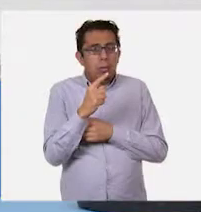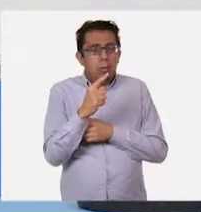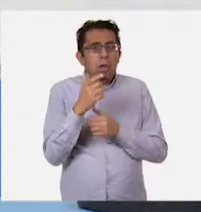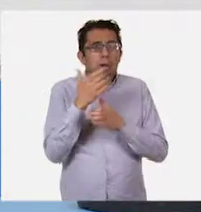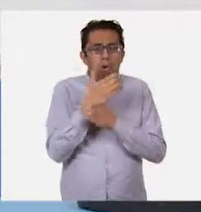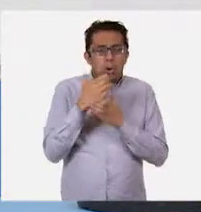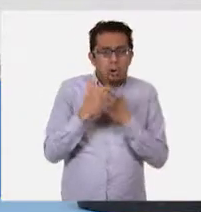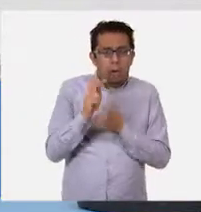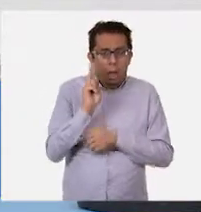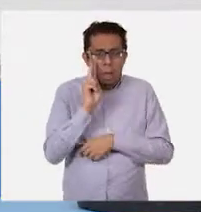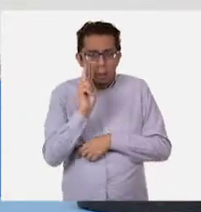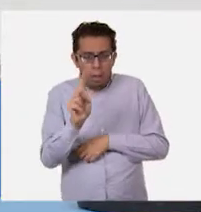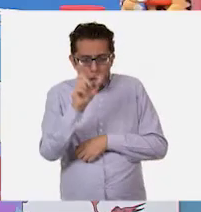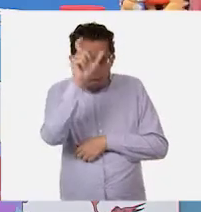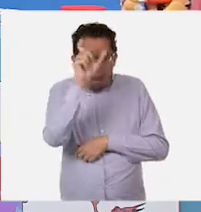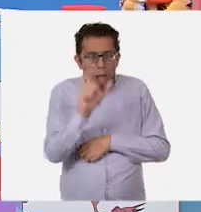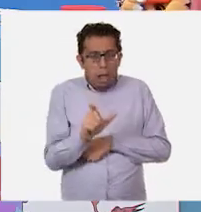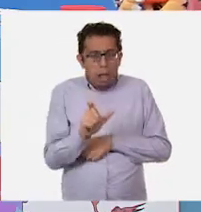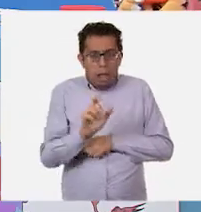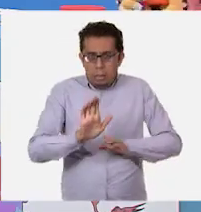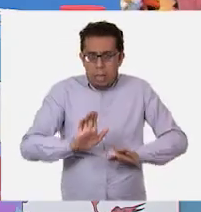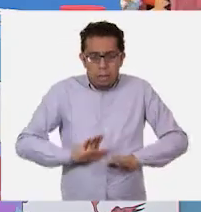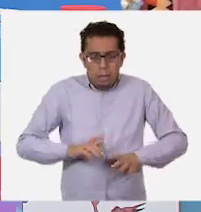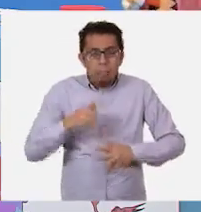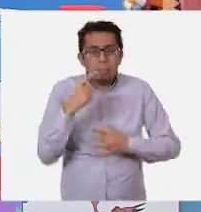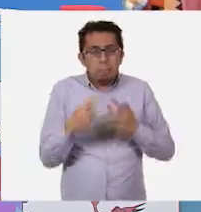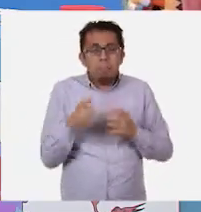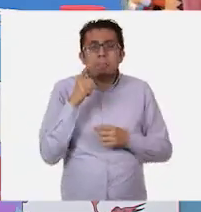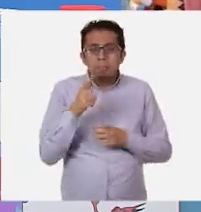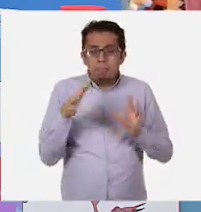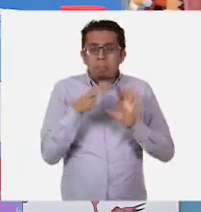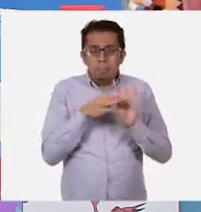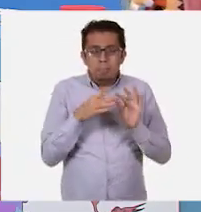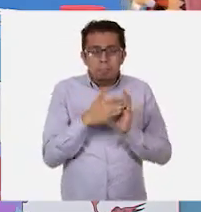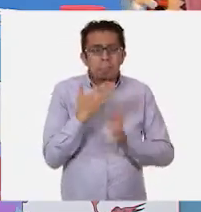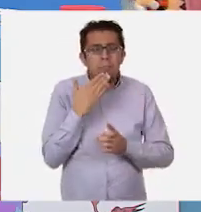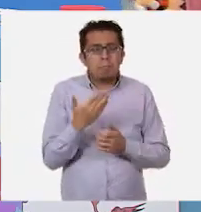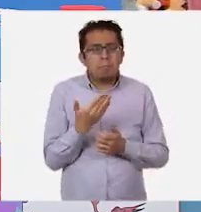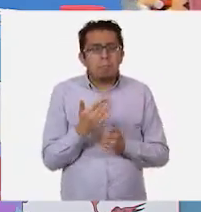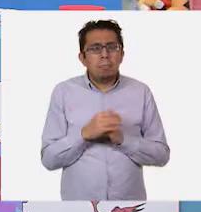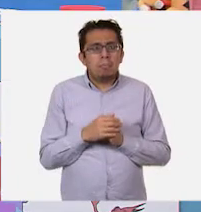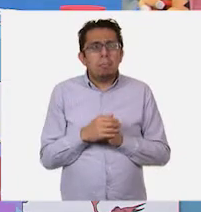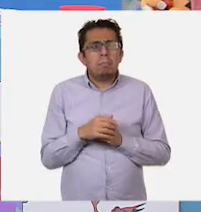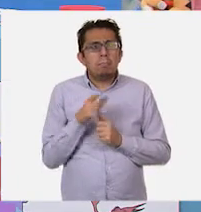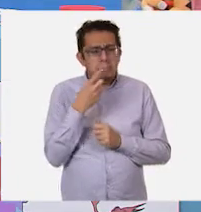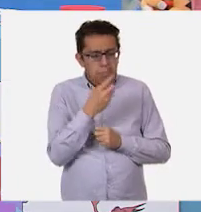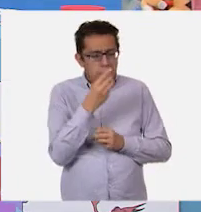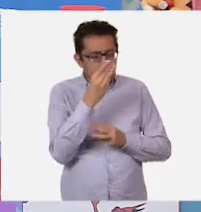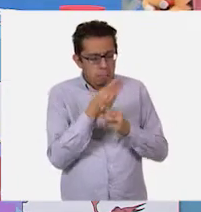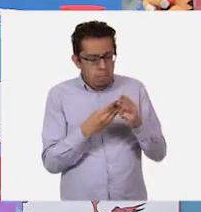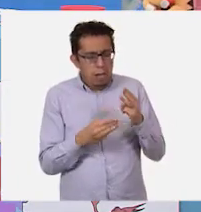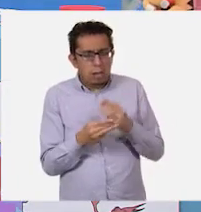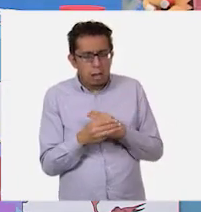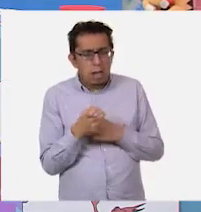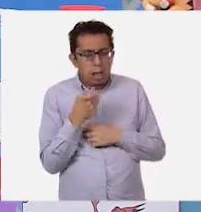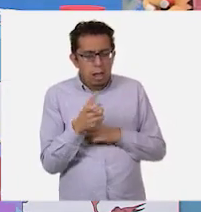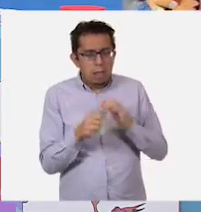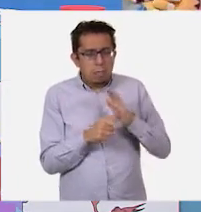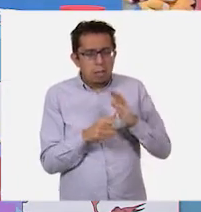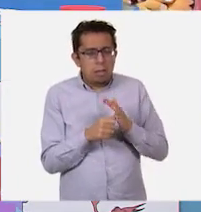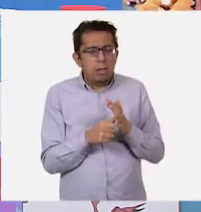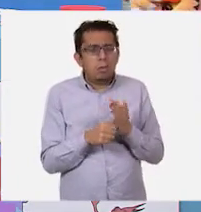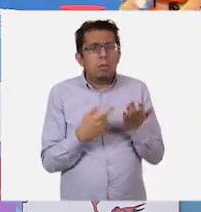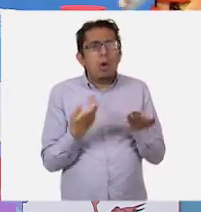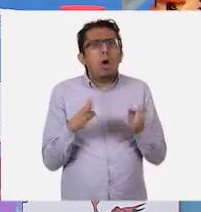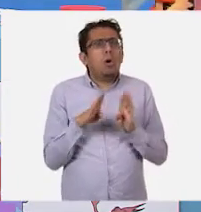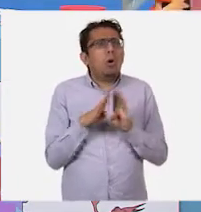los objetos. ¡Excelente explicación! Con los materiales que tengo aquí en el escritorio, ¿qué